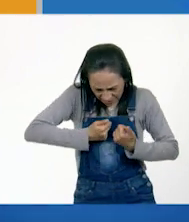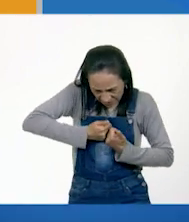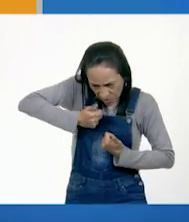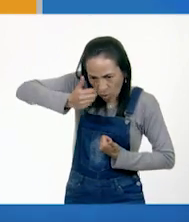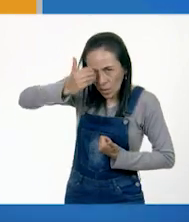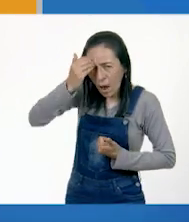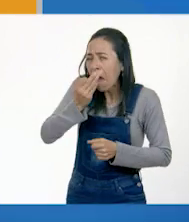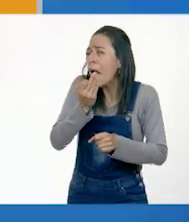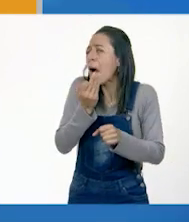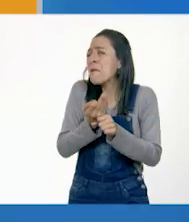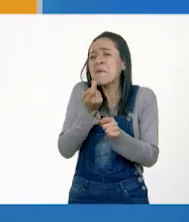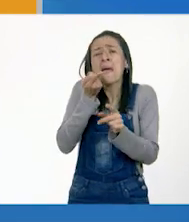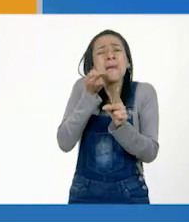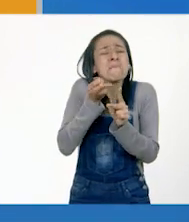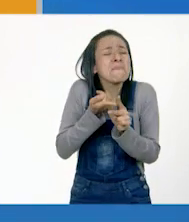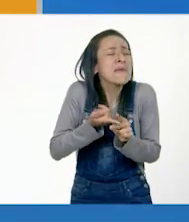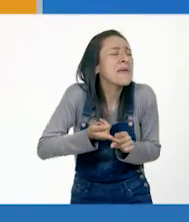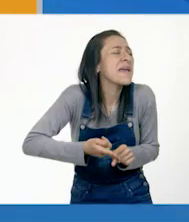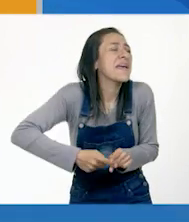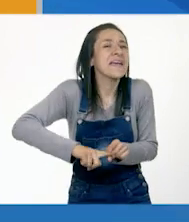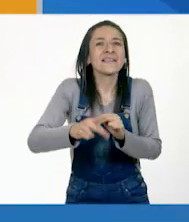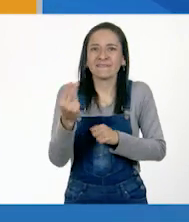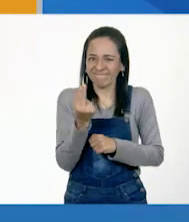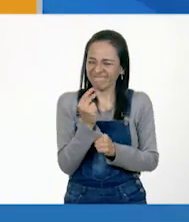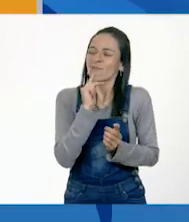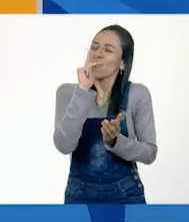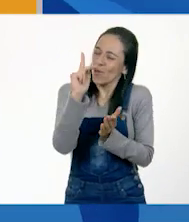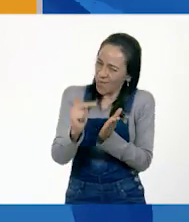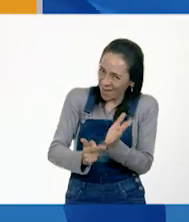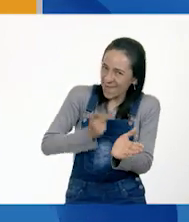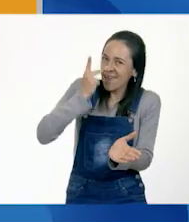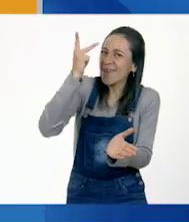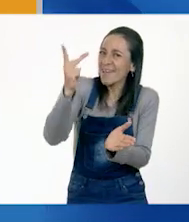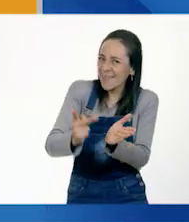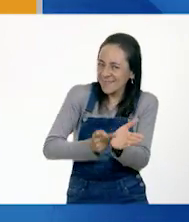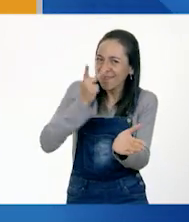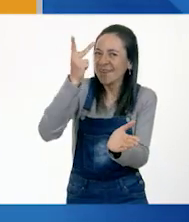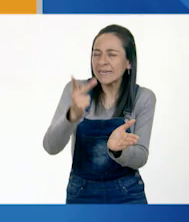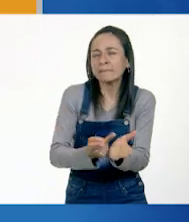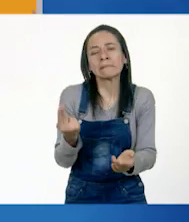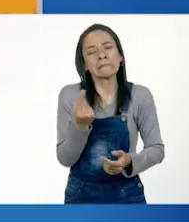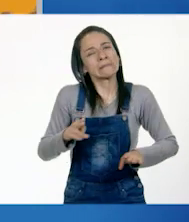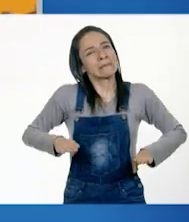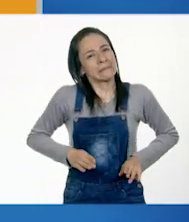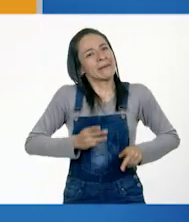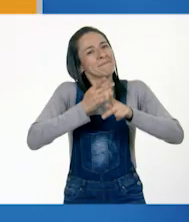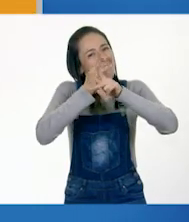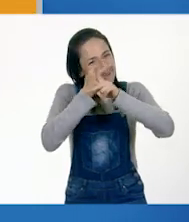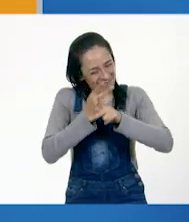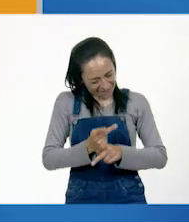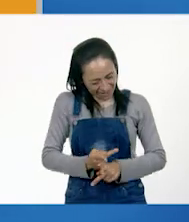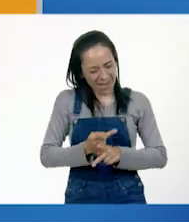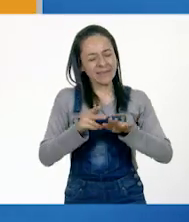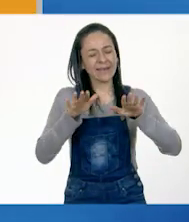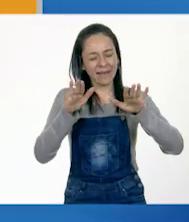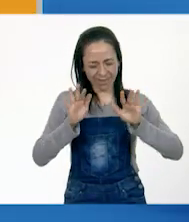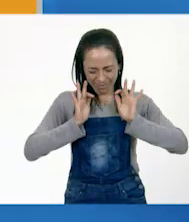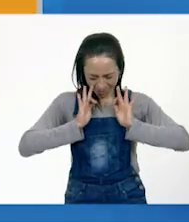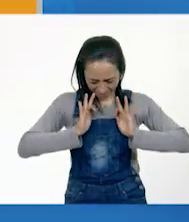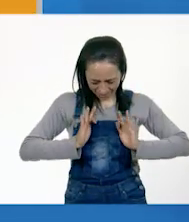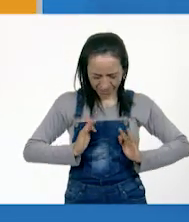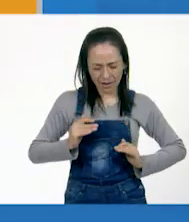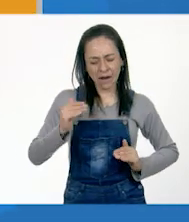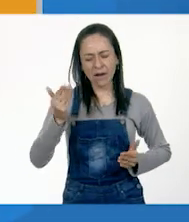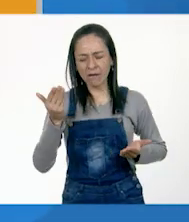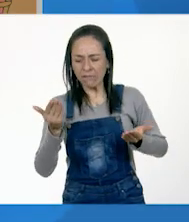Necesitaremos varias vueltas, algo de paciencia e imaginación, y el equilibrio nos traerá la inspiración.